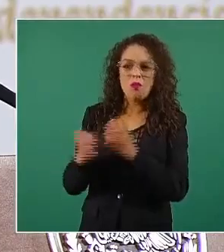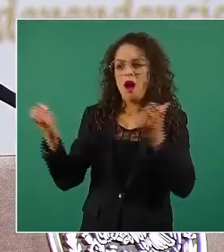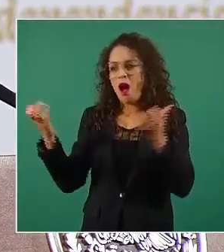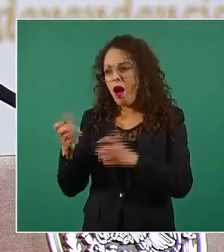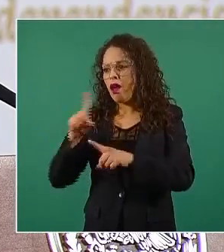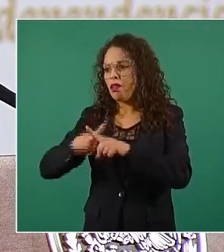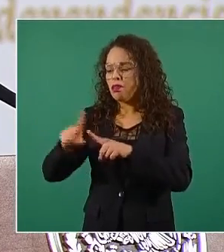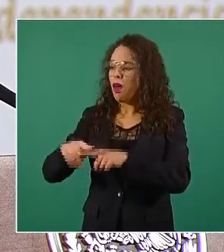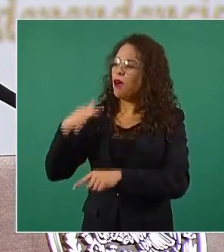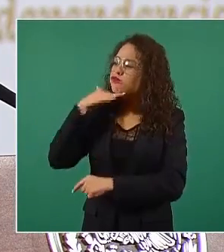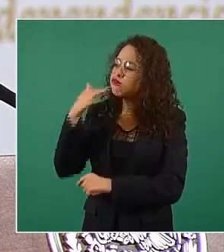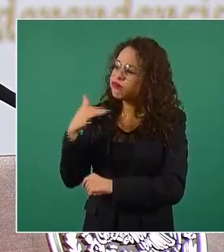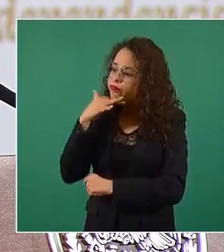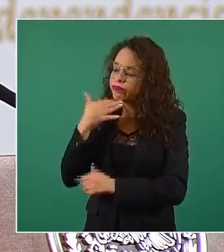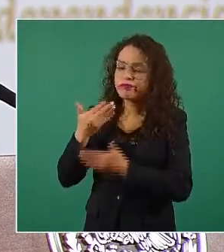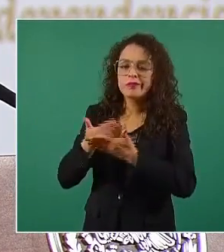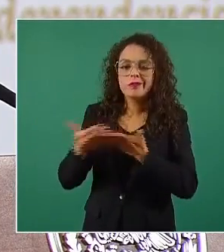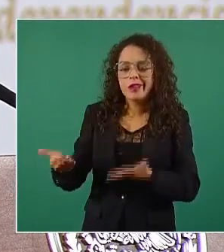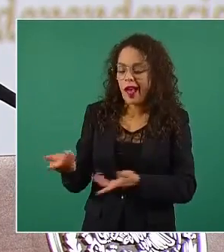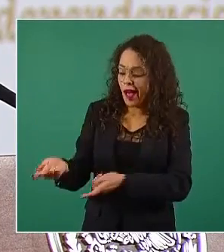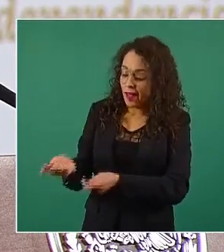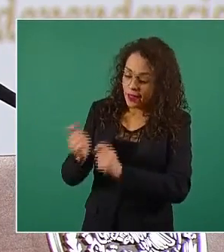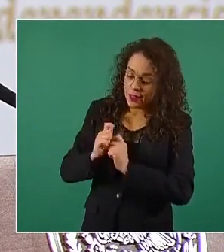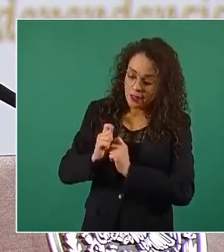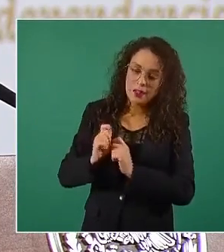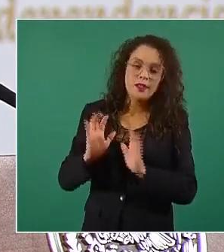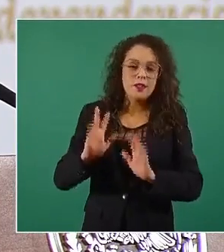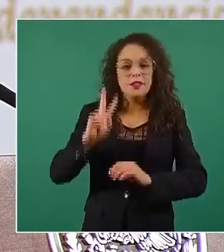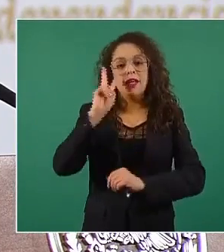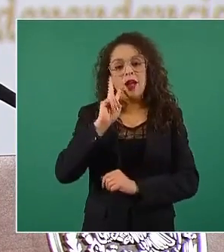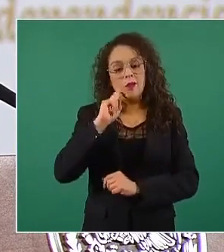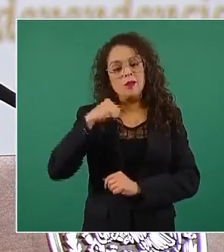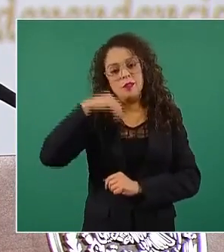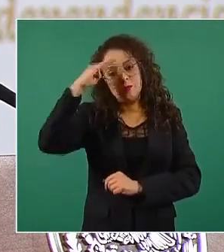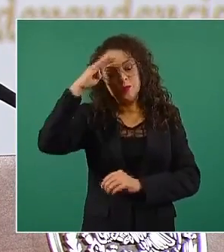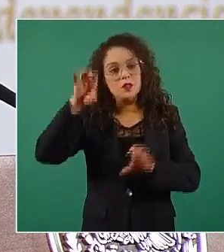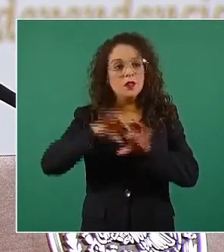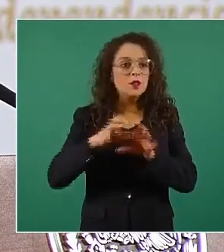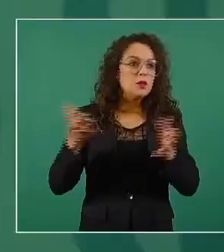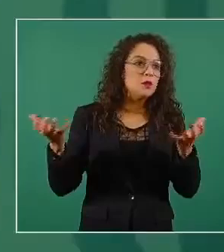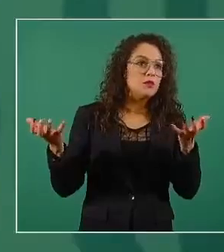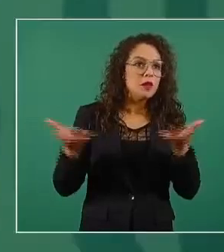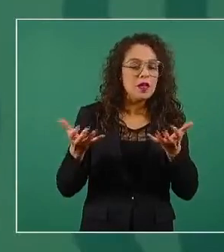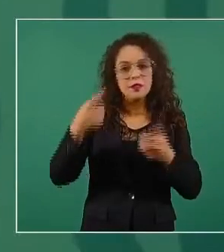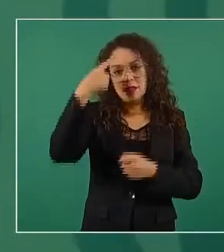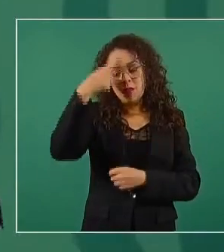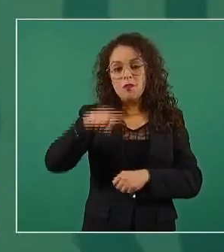por la corrupción, sino que también se va a beneficiar la gente porque